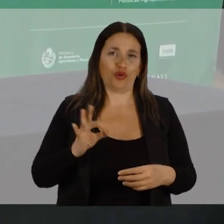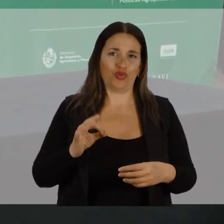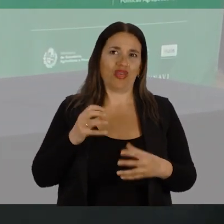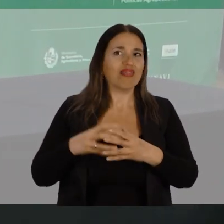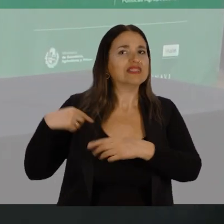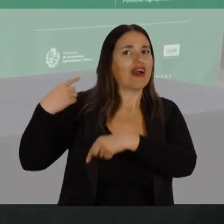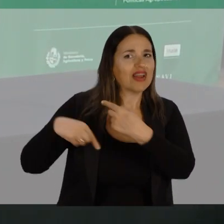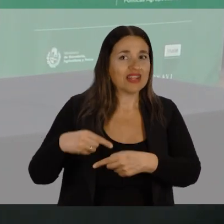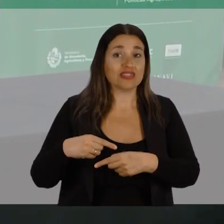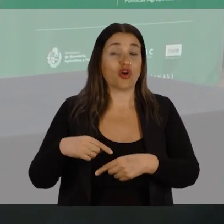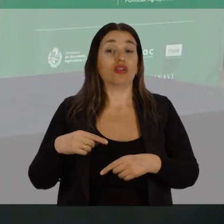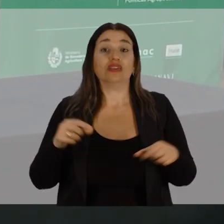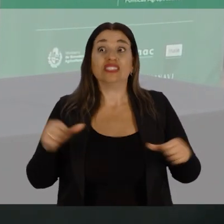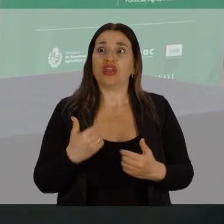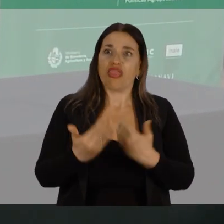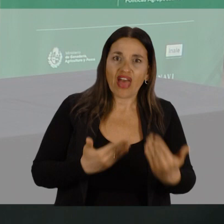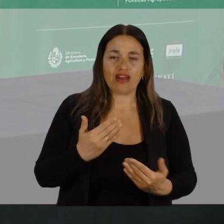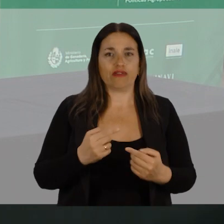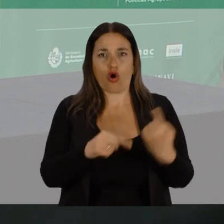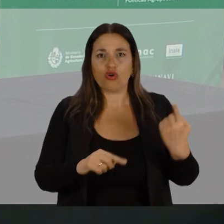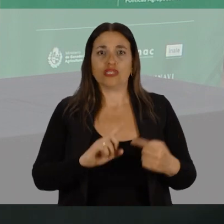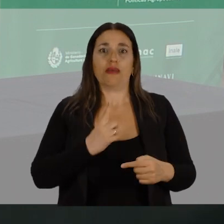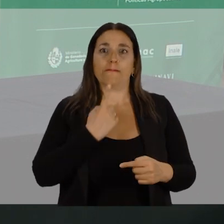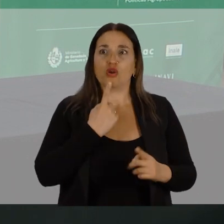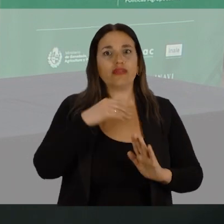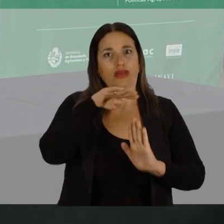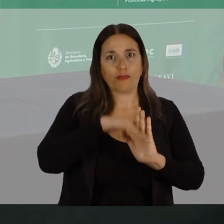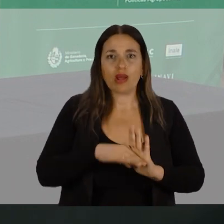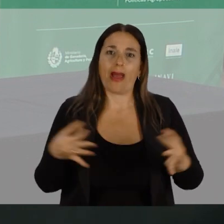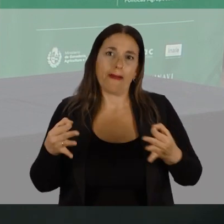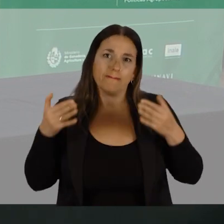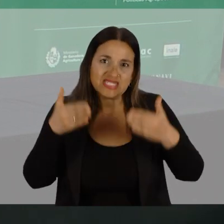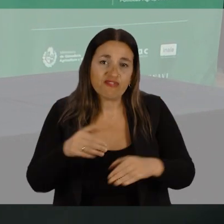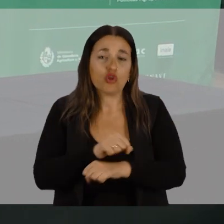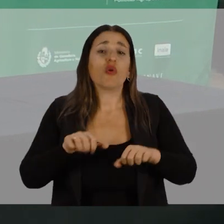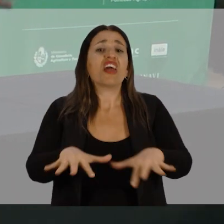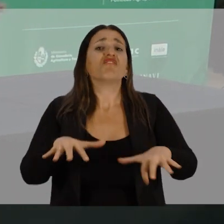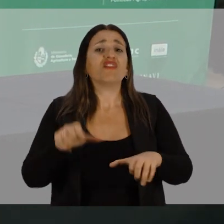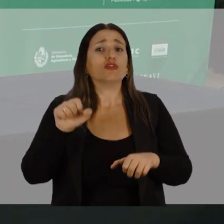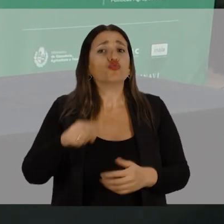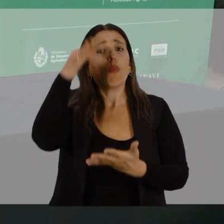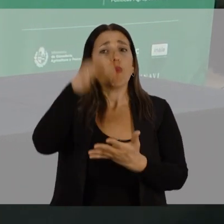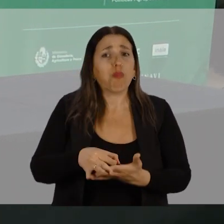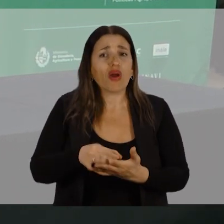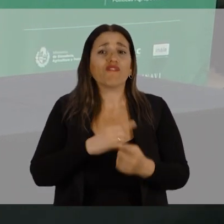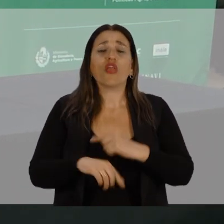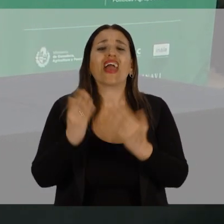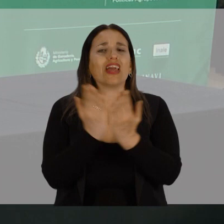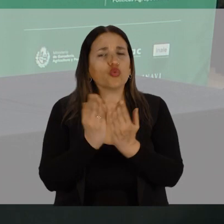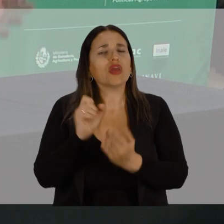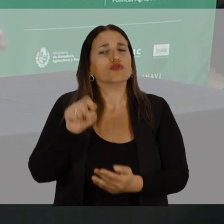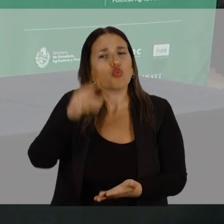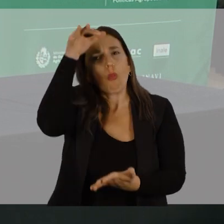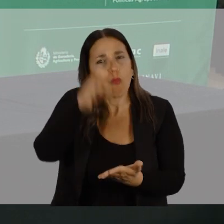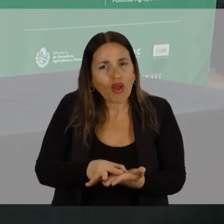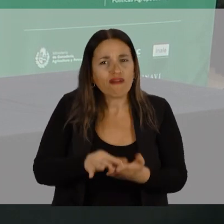tener la oportunidad, si se generan políticas en consecuencia, de vivir en Sarandí de Navarro,